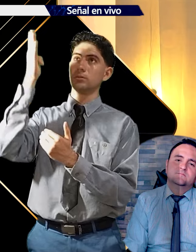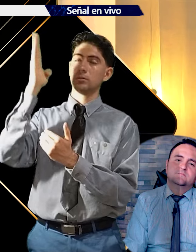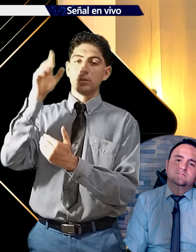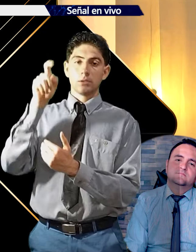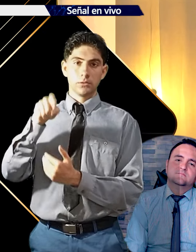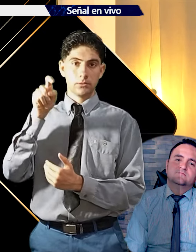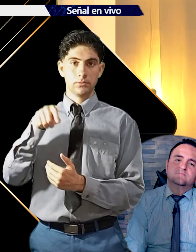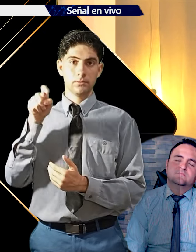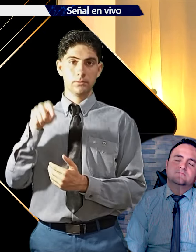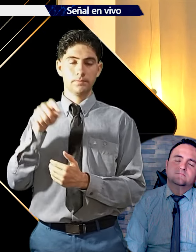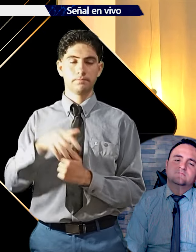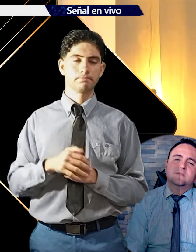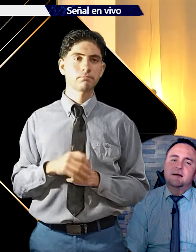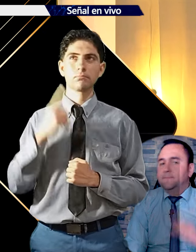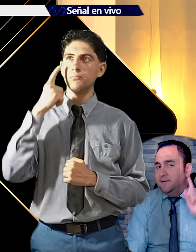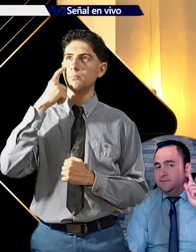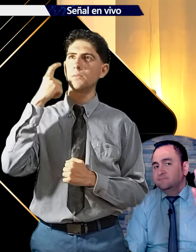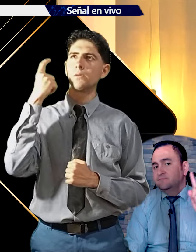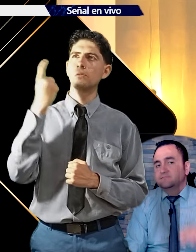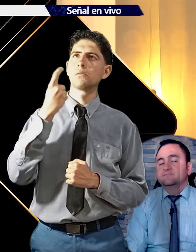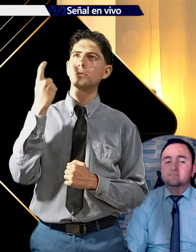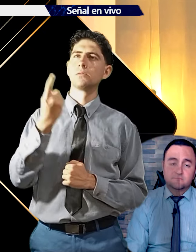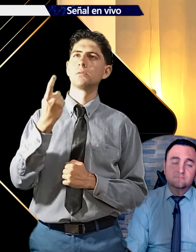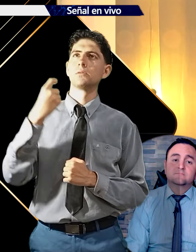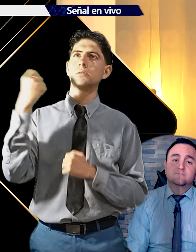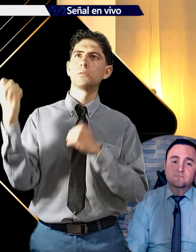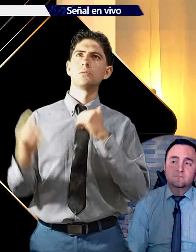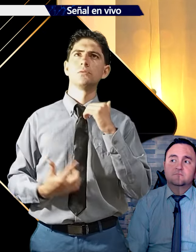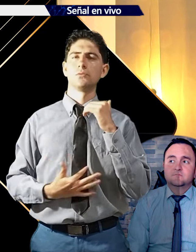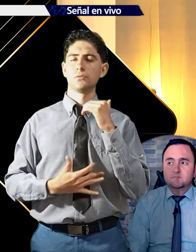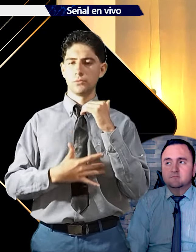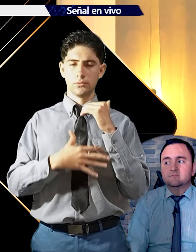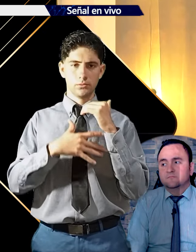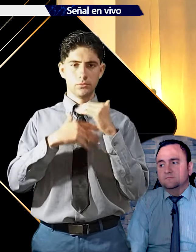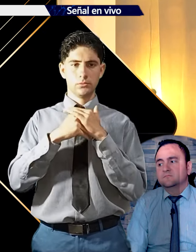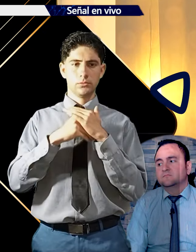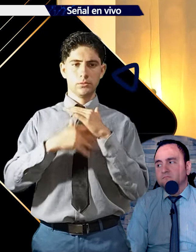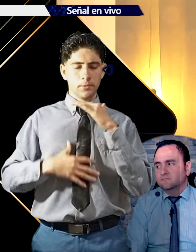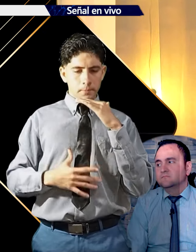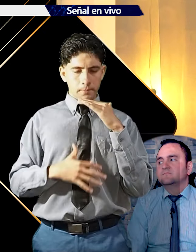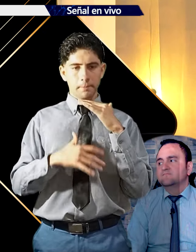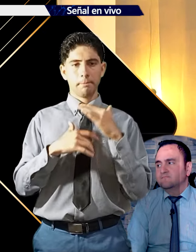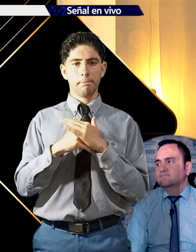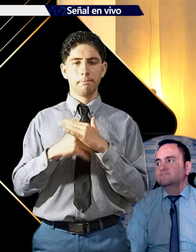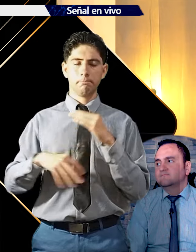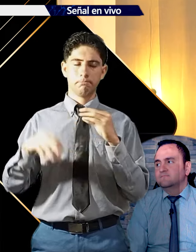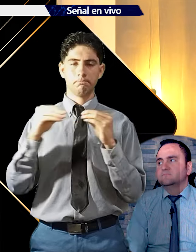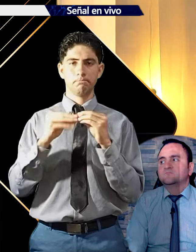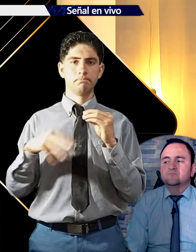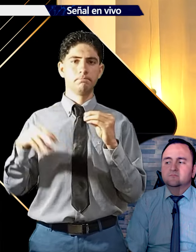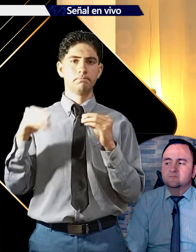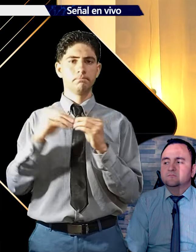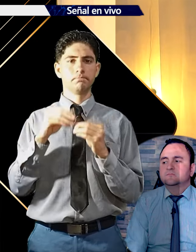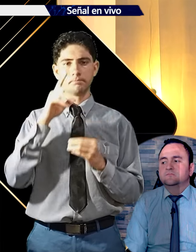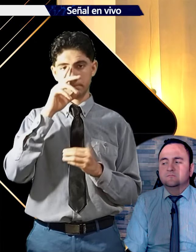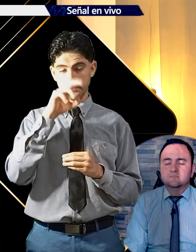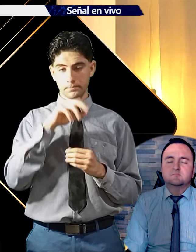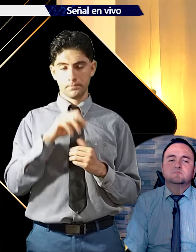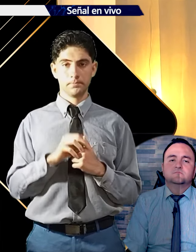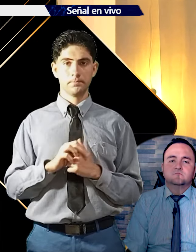esto está demostrando que hay una necesidad de buscar, de llenarse más y